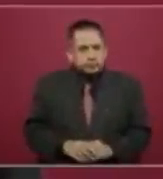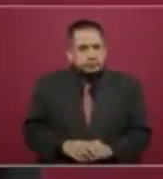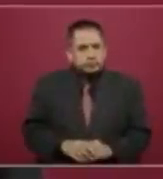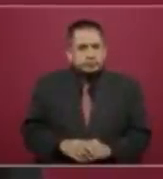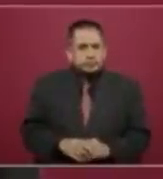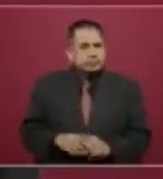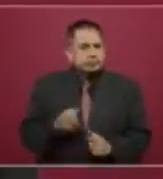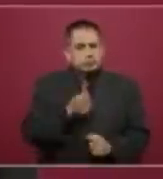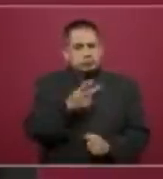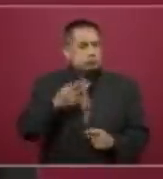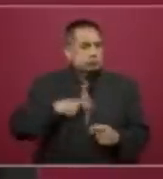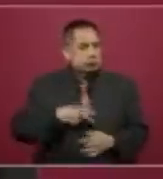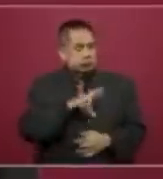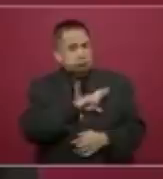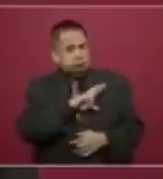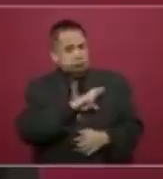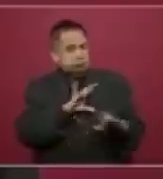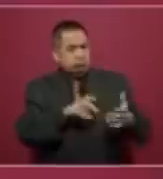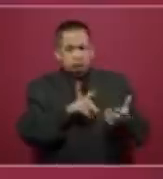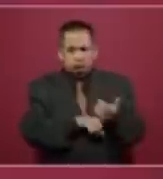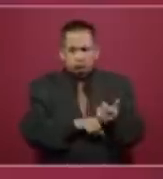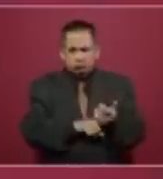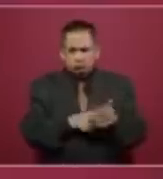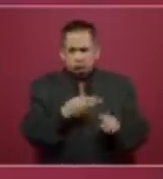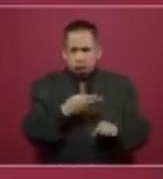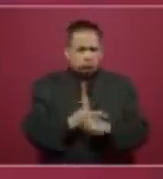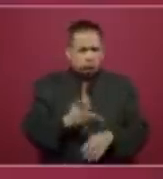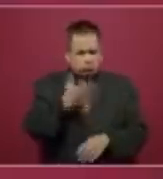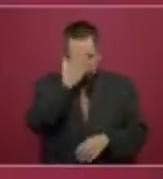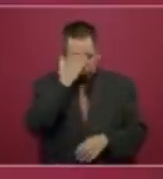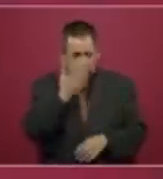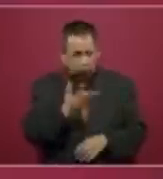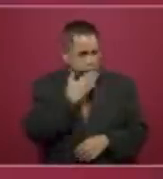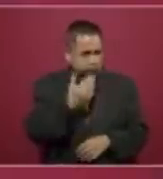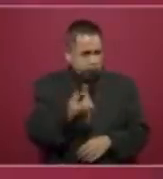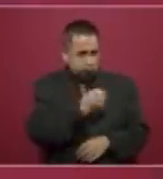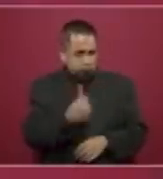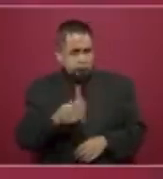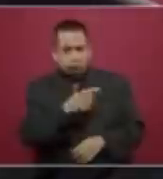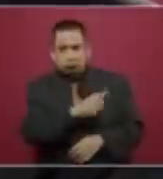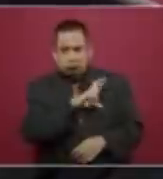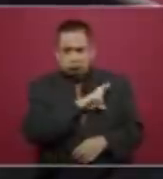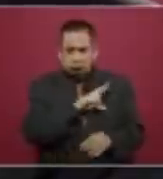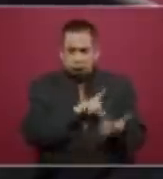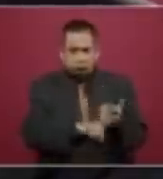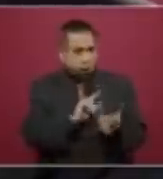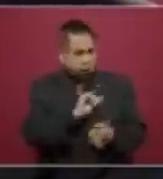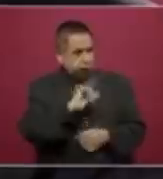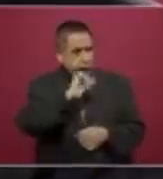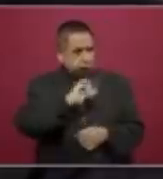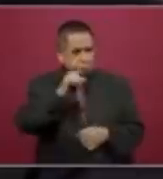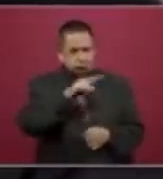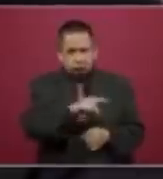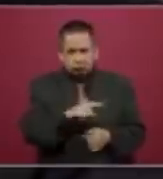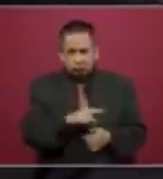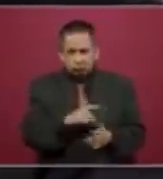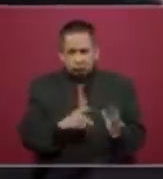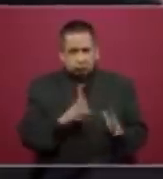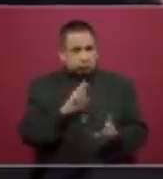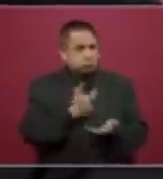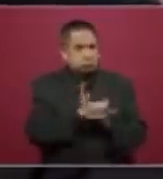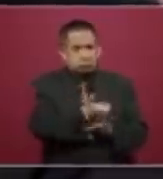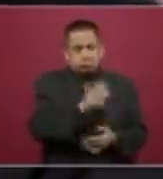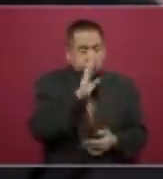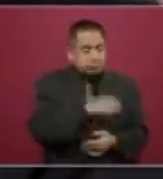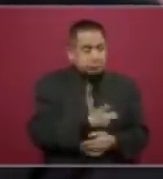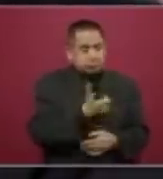Hay gente en el sector privado muy buena, muy buenos profesionales, que están muy mal pagados.